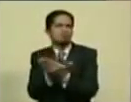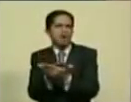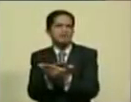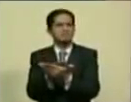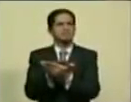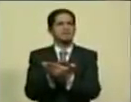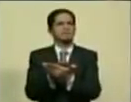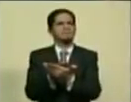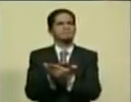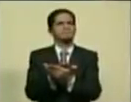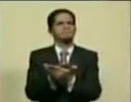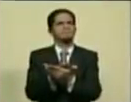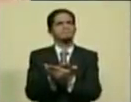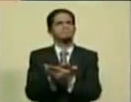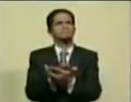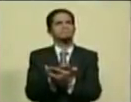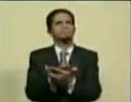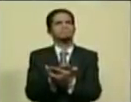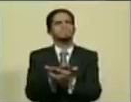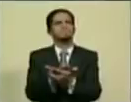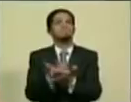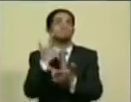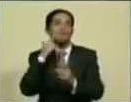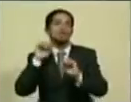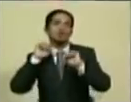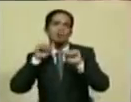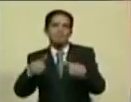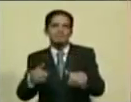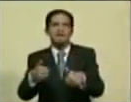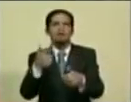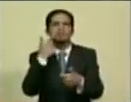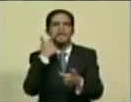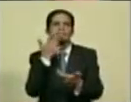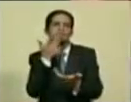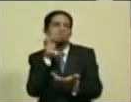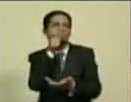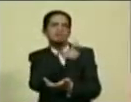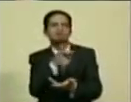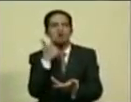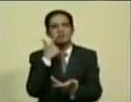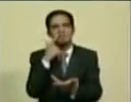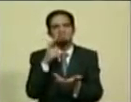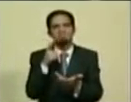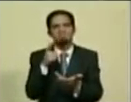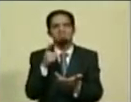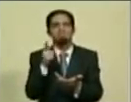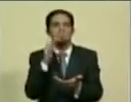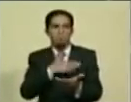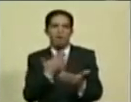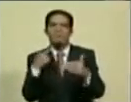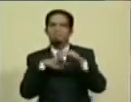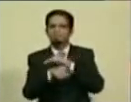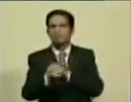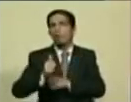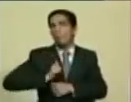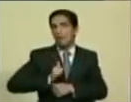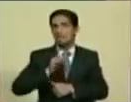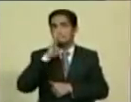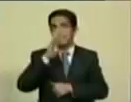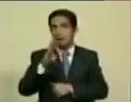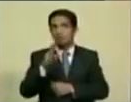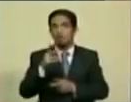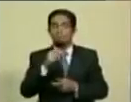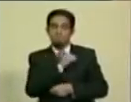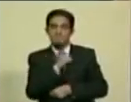que ver con la puesta en marcha de la participación directa de la banca privada y pública para la